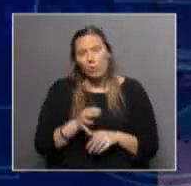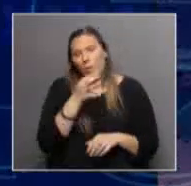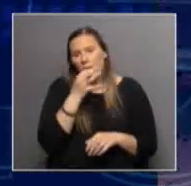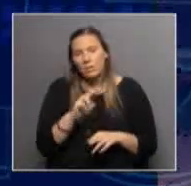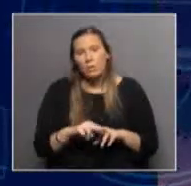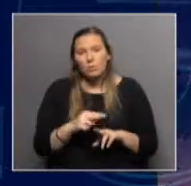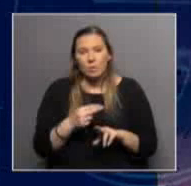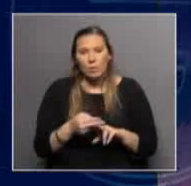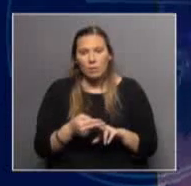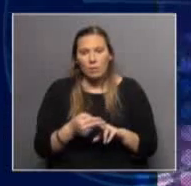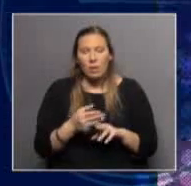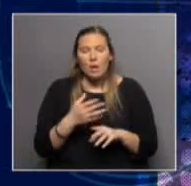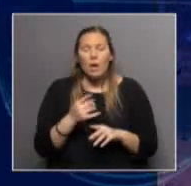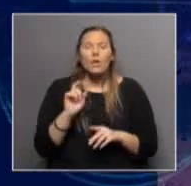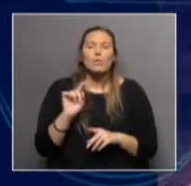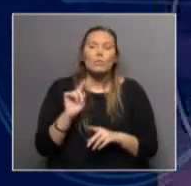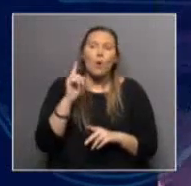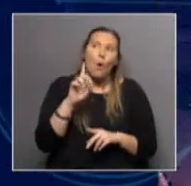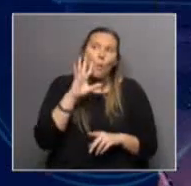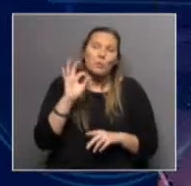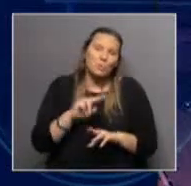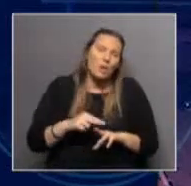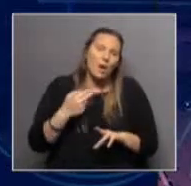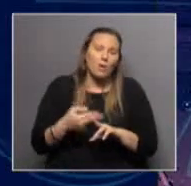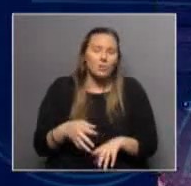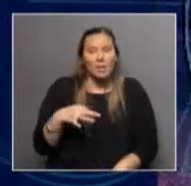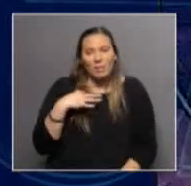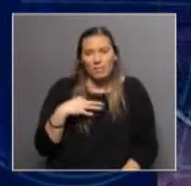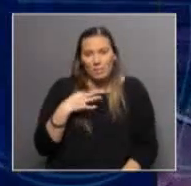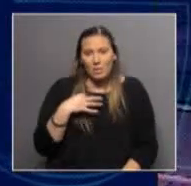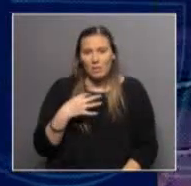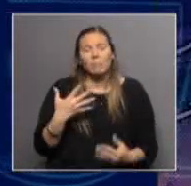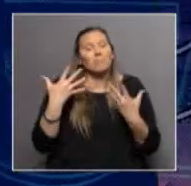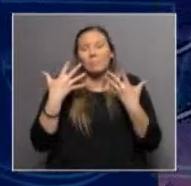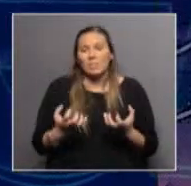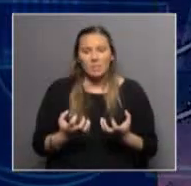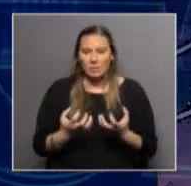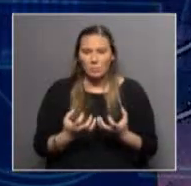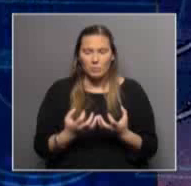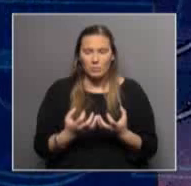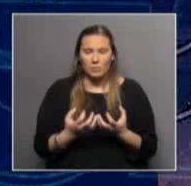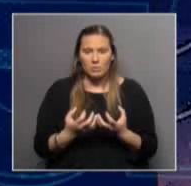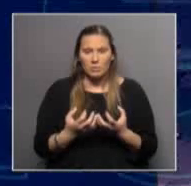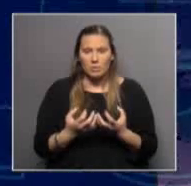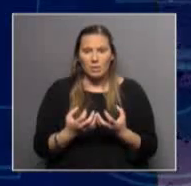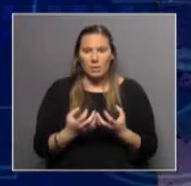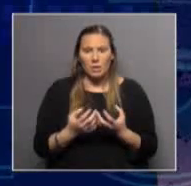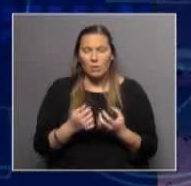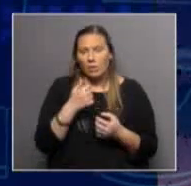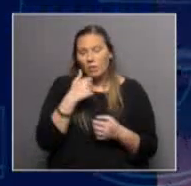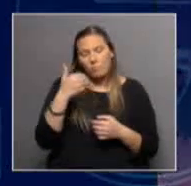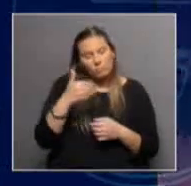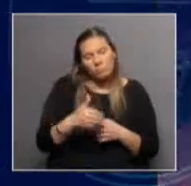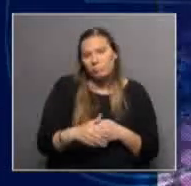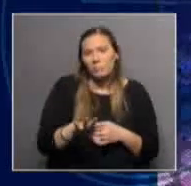de nuevo, el Barba nos dio otra oportunidad de vida y bueno, quisimos que lo que nos quede de vida, el resto que nos